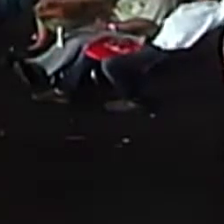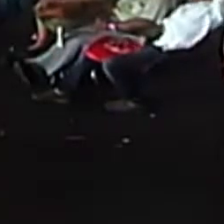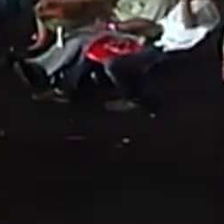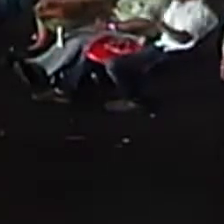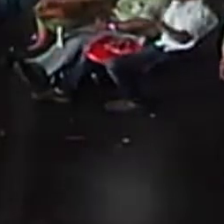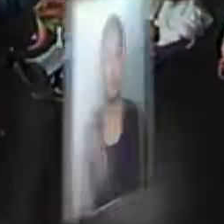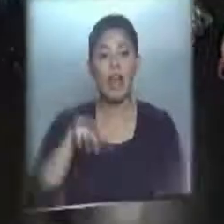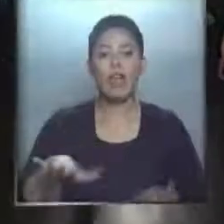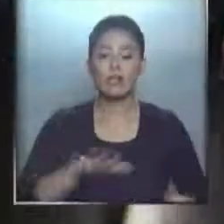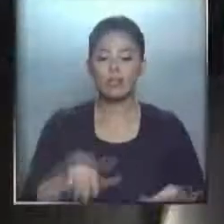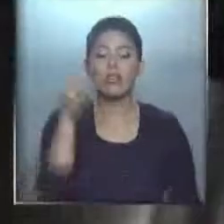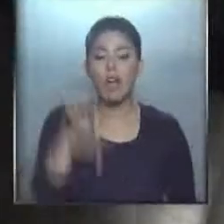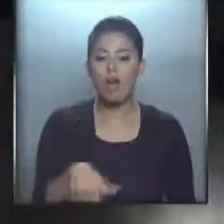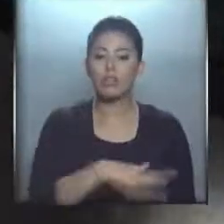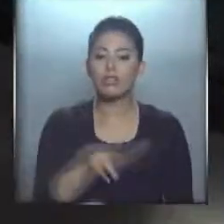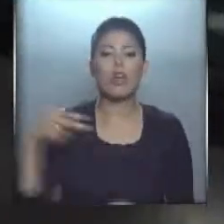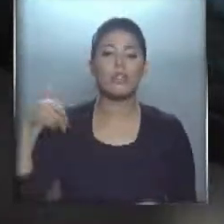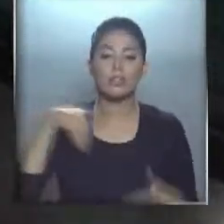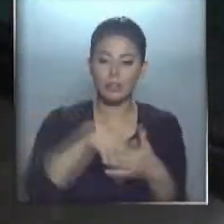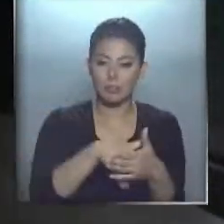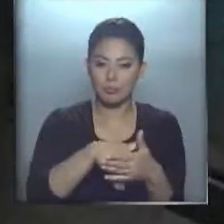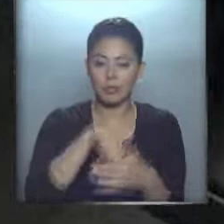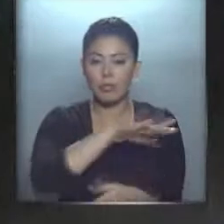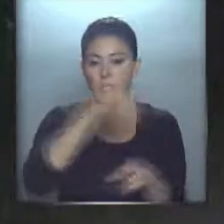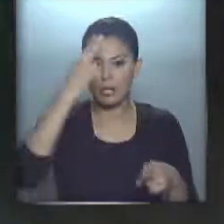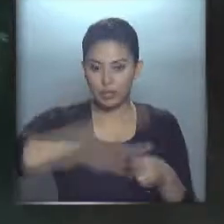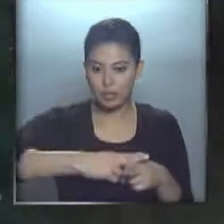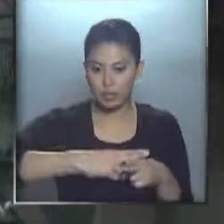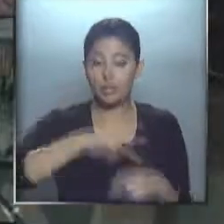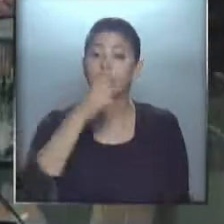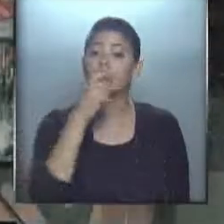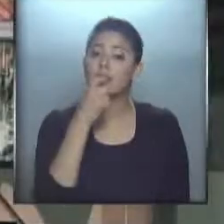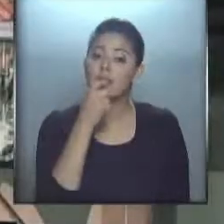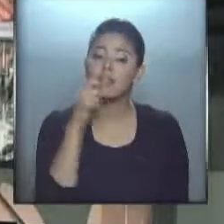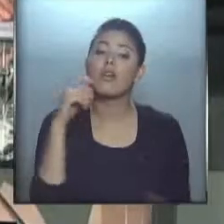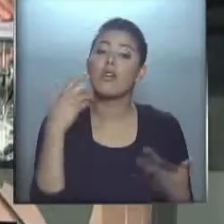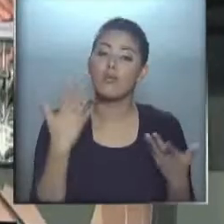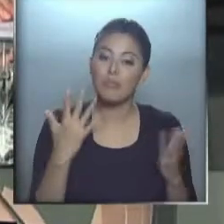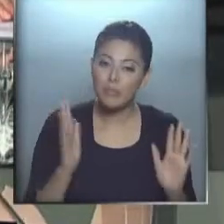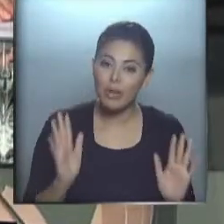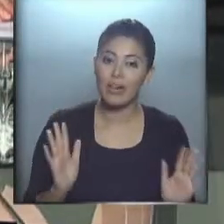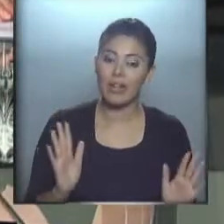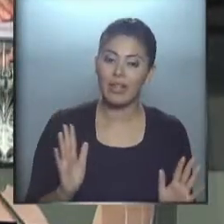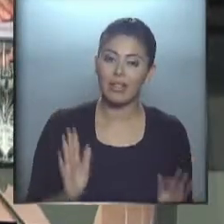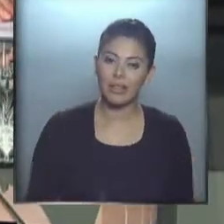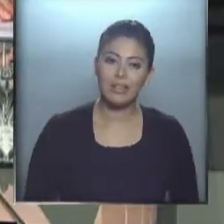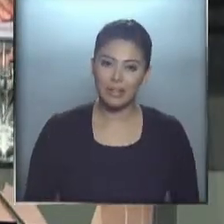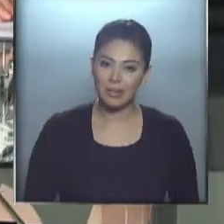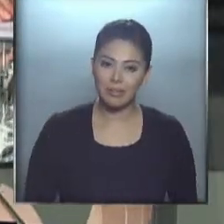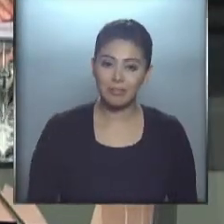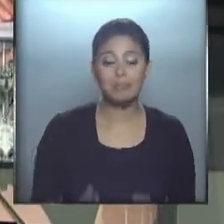esta es la situación actual en la terminal de ómnibus de retiro quienes tienen la posibilidad de justamente